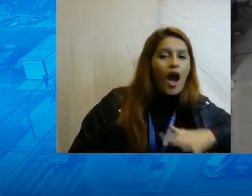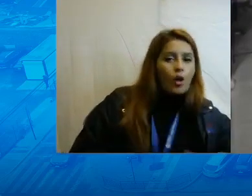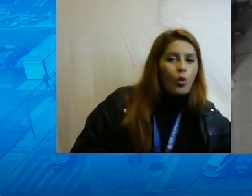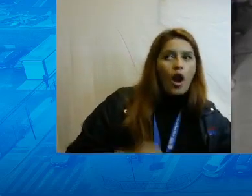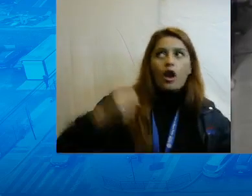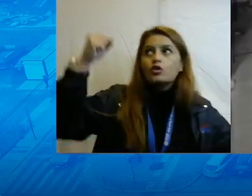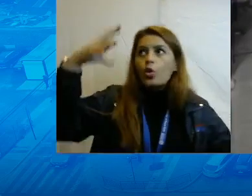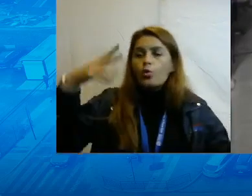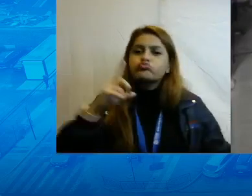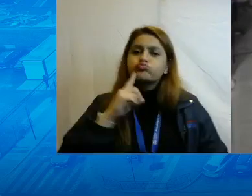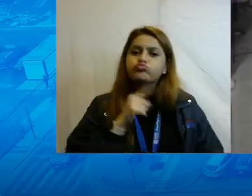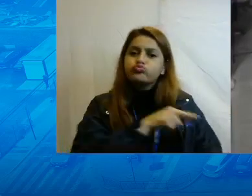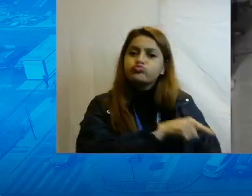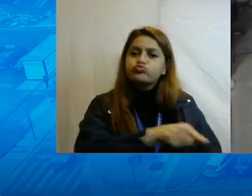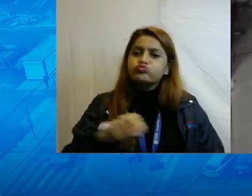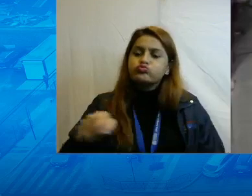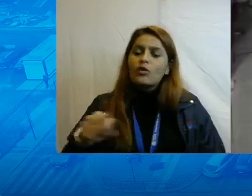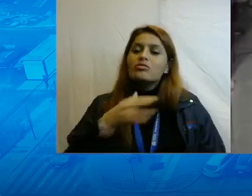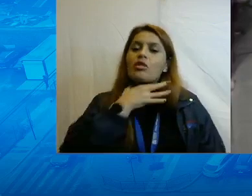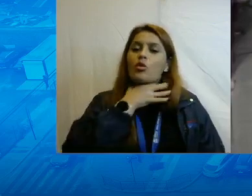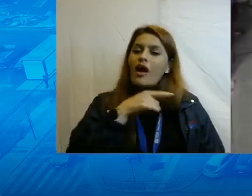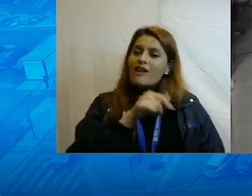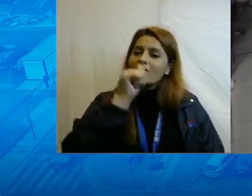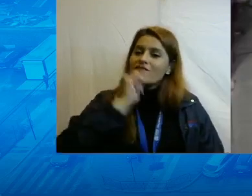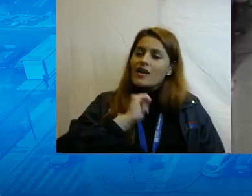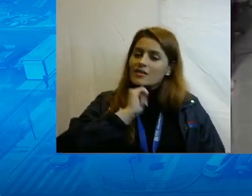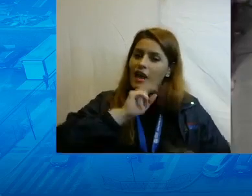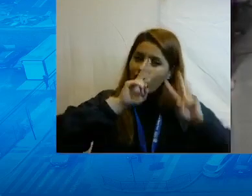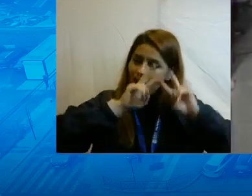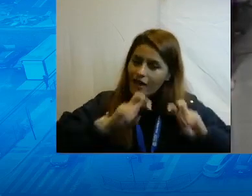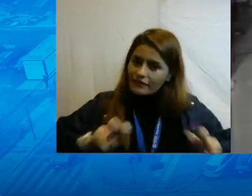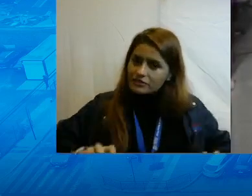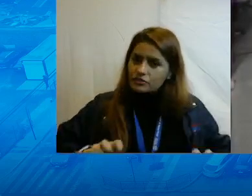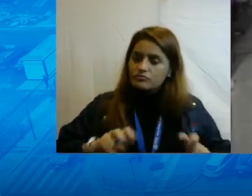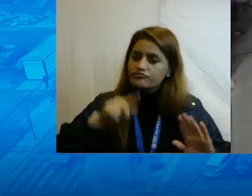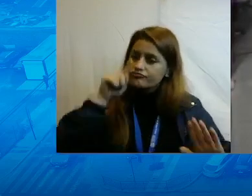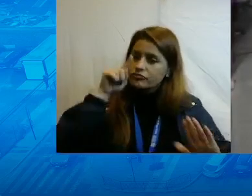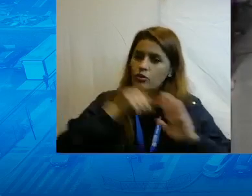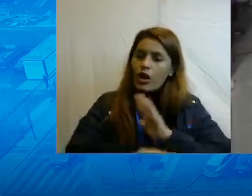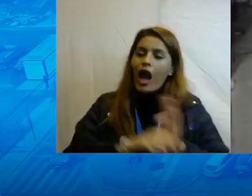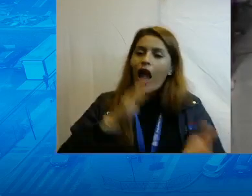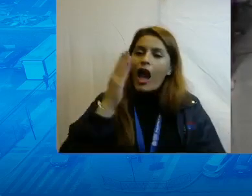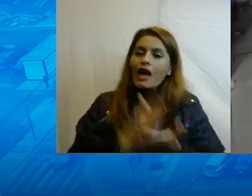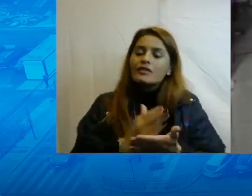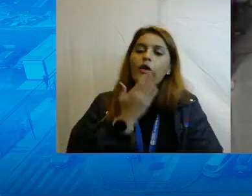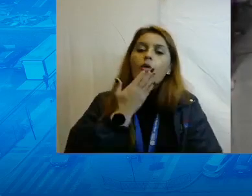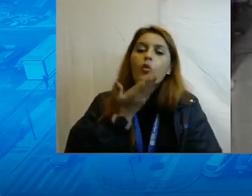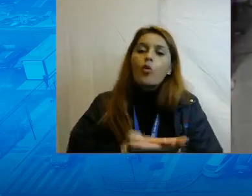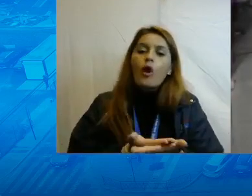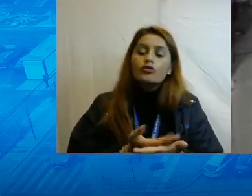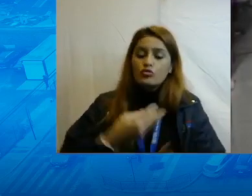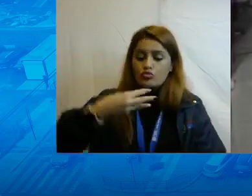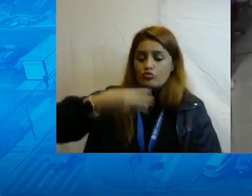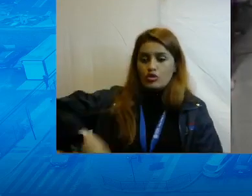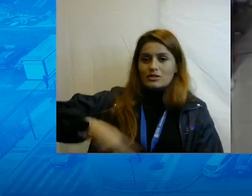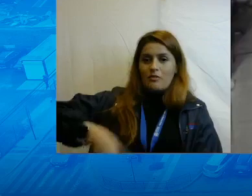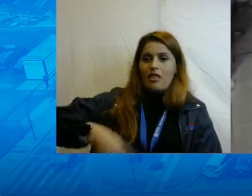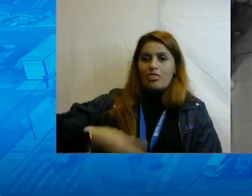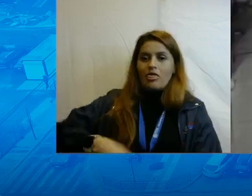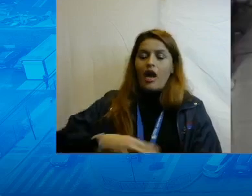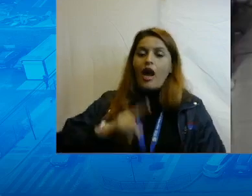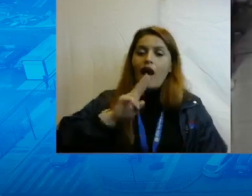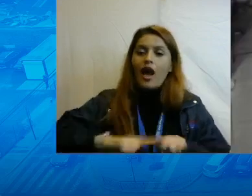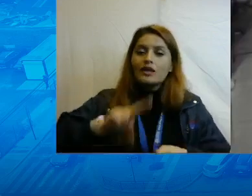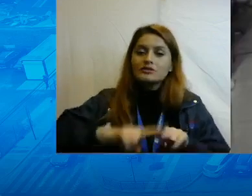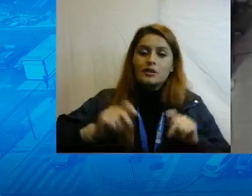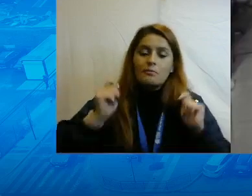sigue figurando el municipio. Entonces ahí hay que hacer una revisión bien exhaustiva hasta cuándo corresponde que como municipio realicemos